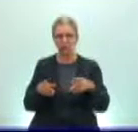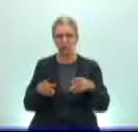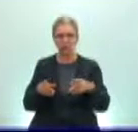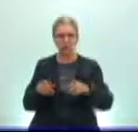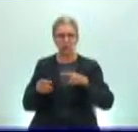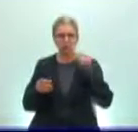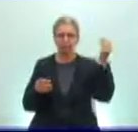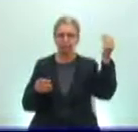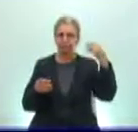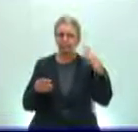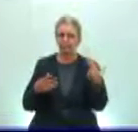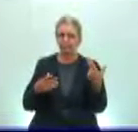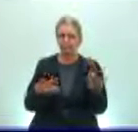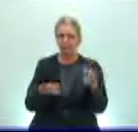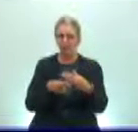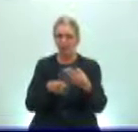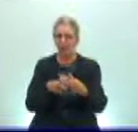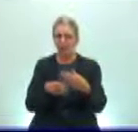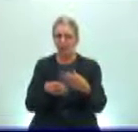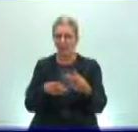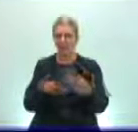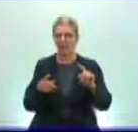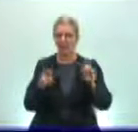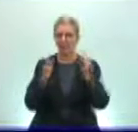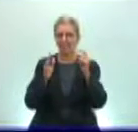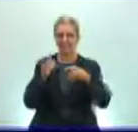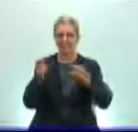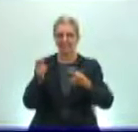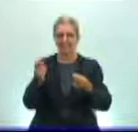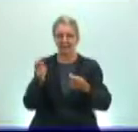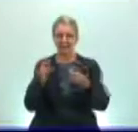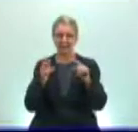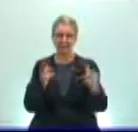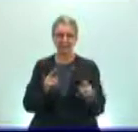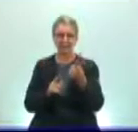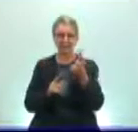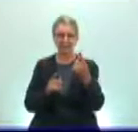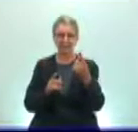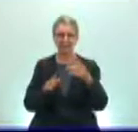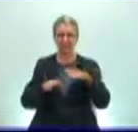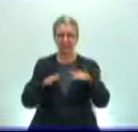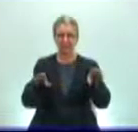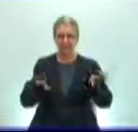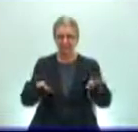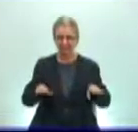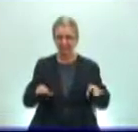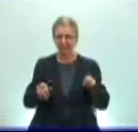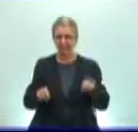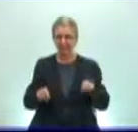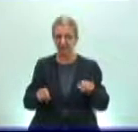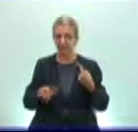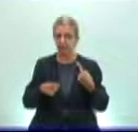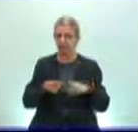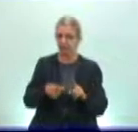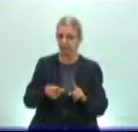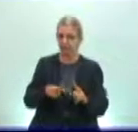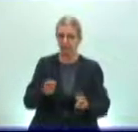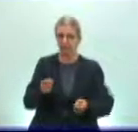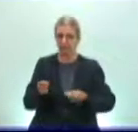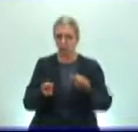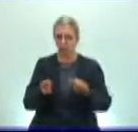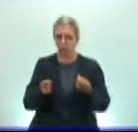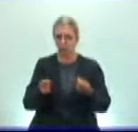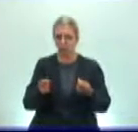las Prioridades Estratégicas. También se desarrolló una lucha en torno a la política agrícola, la agricultura